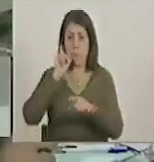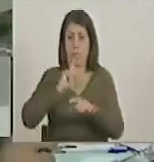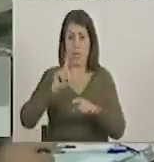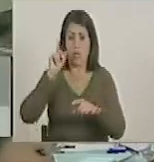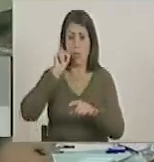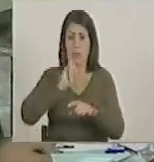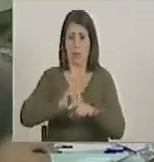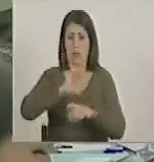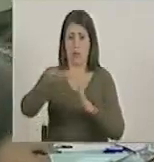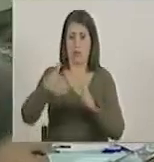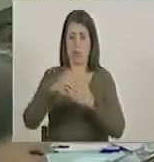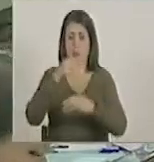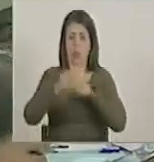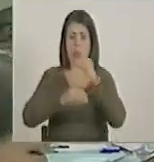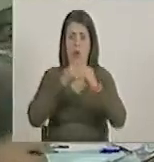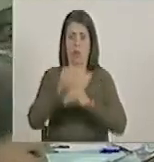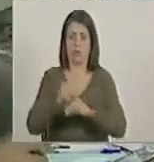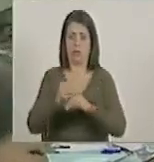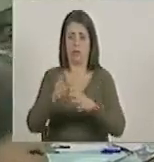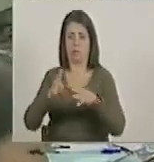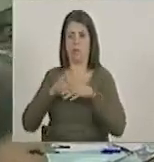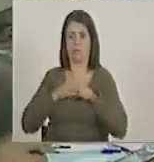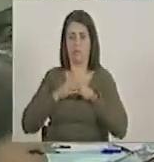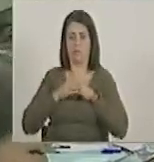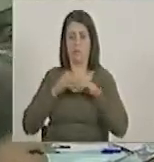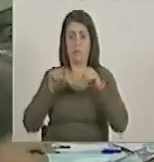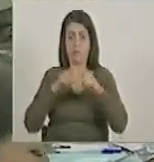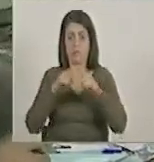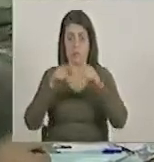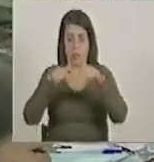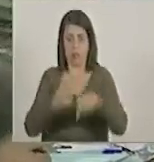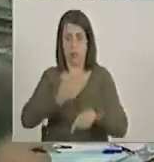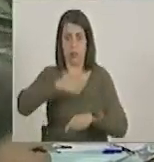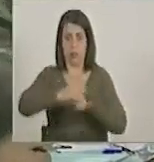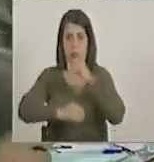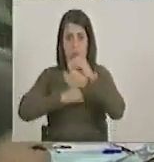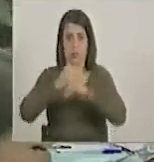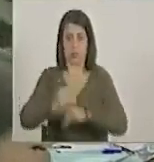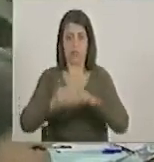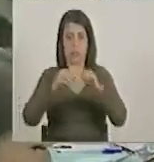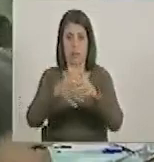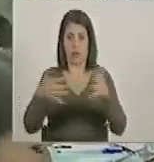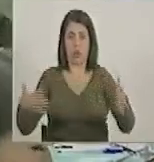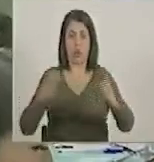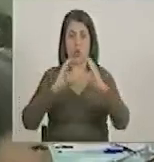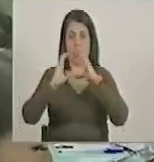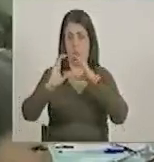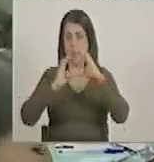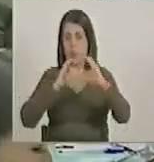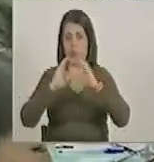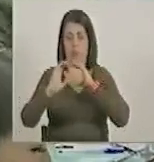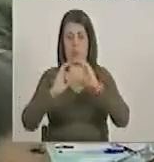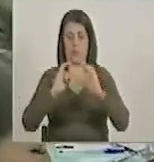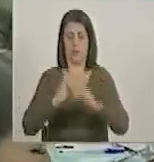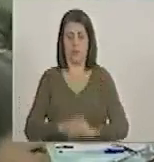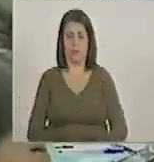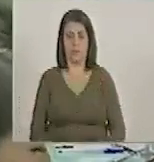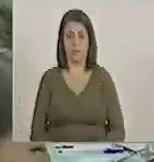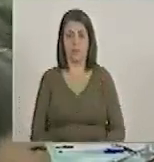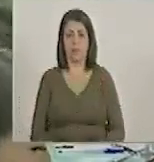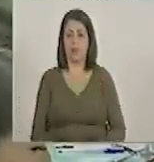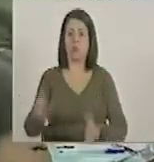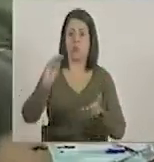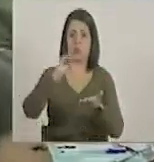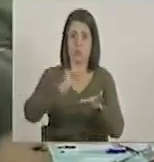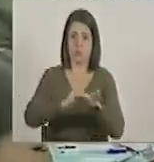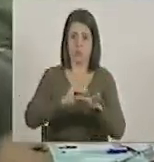las mentiras las que hace suya. Estamos frente a una comunicación que de